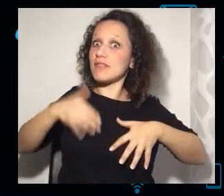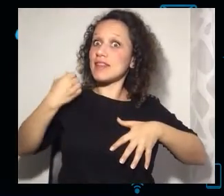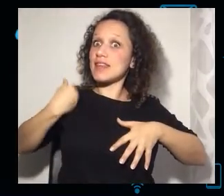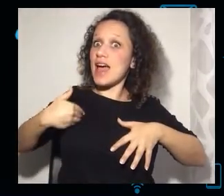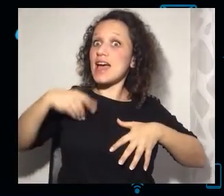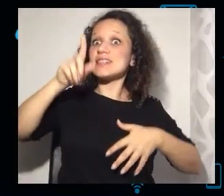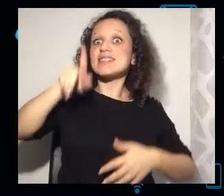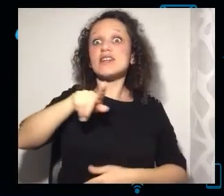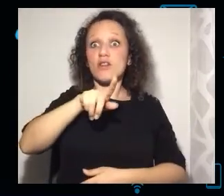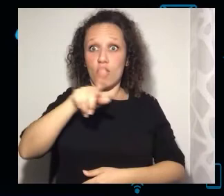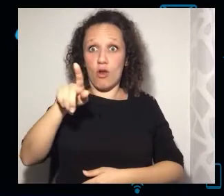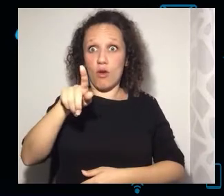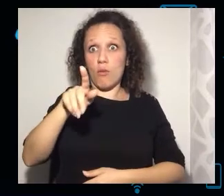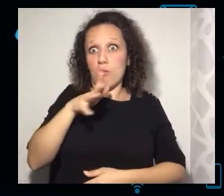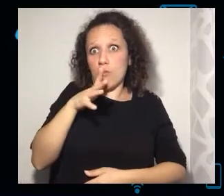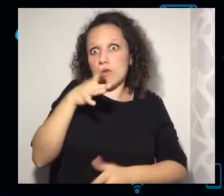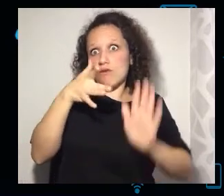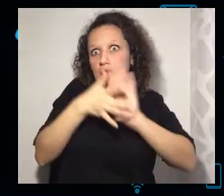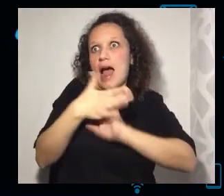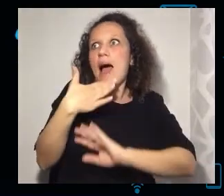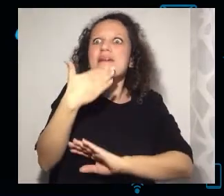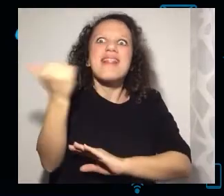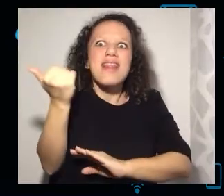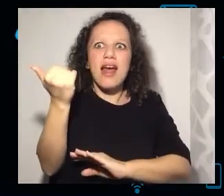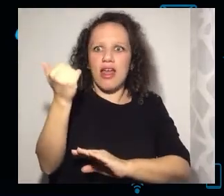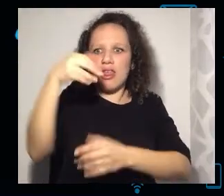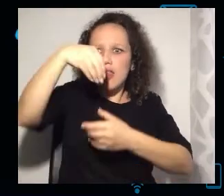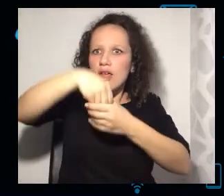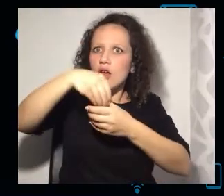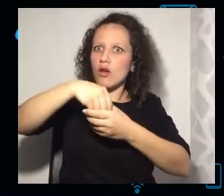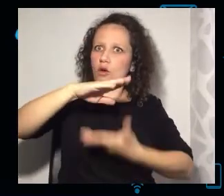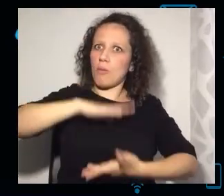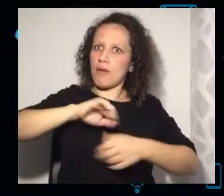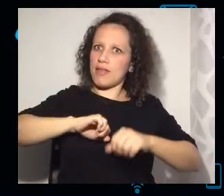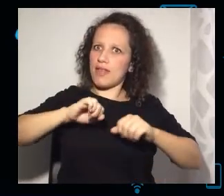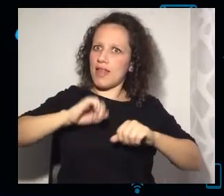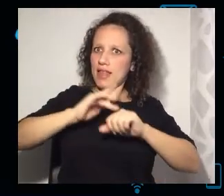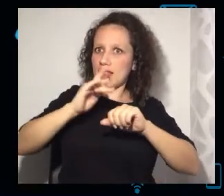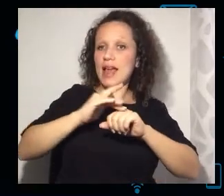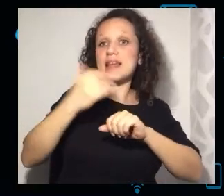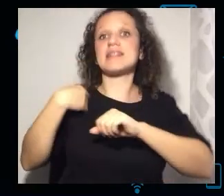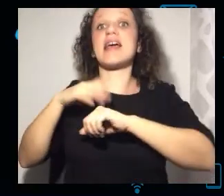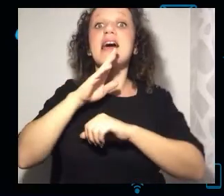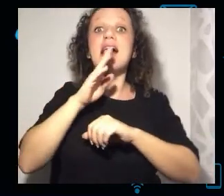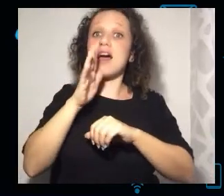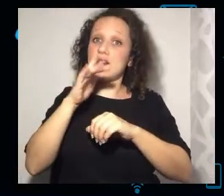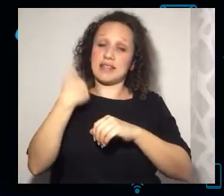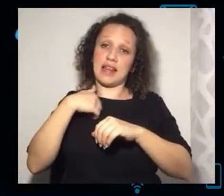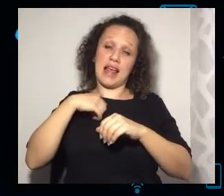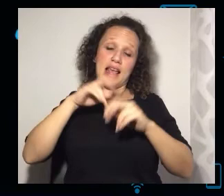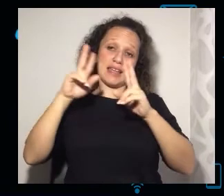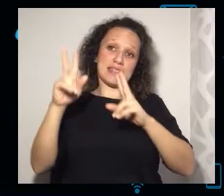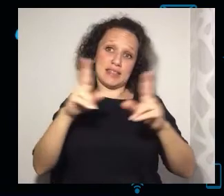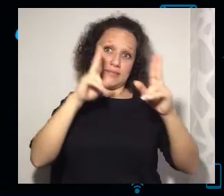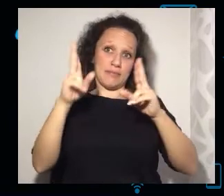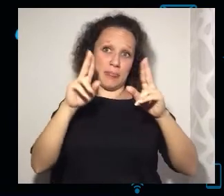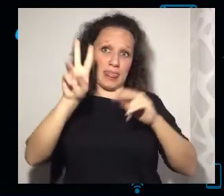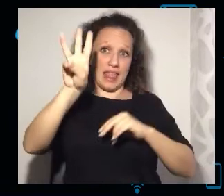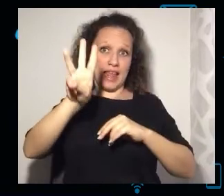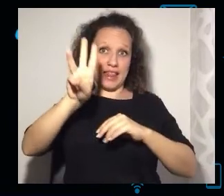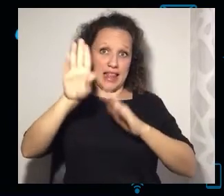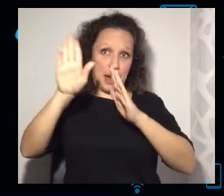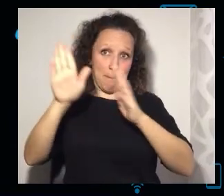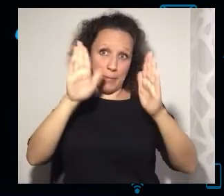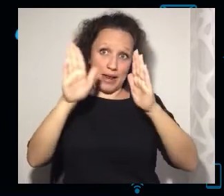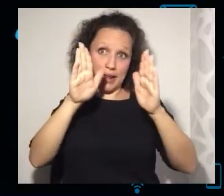esas habilidades que requiere la competencia digital y por eso no digo y llegó a la tercera parte de la sesión aunque creo que ha quedado claro a lo